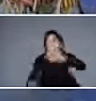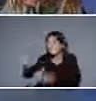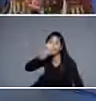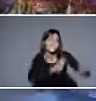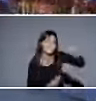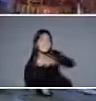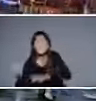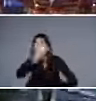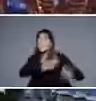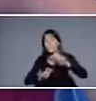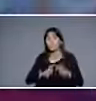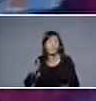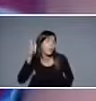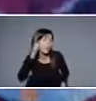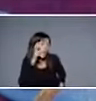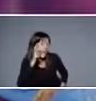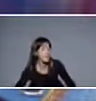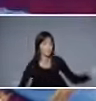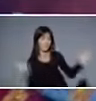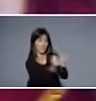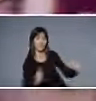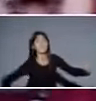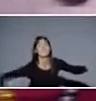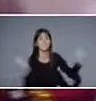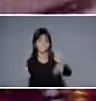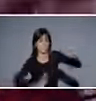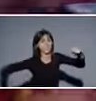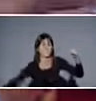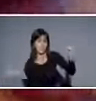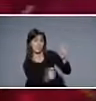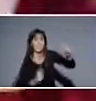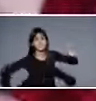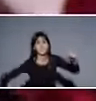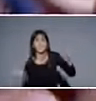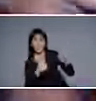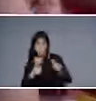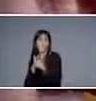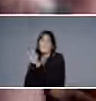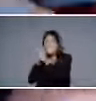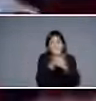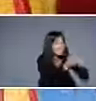enamorara. El sonido de un bombo y platillos, un rastro a